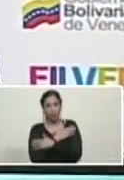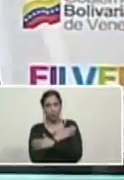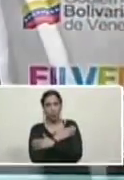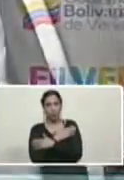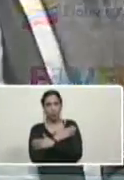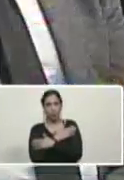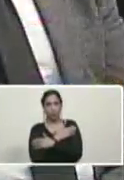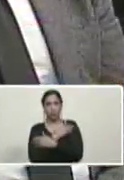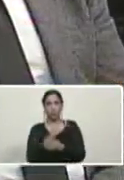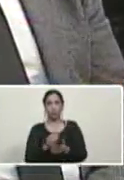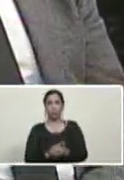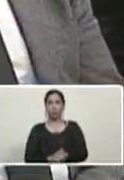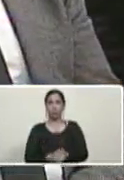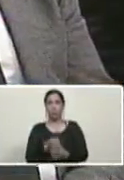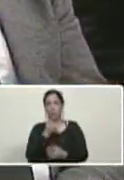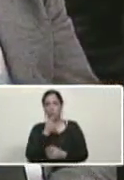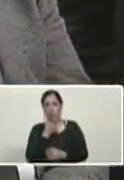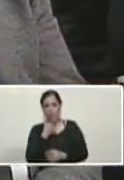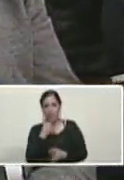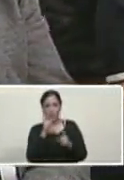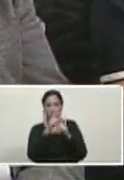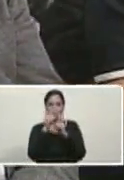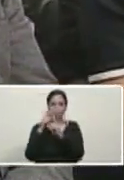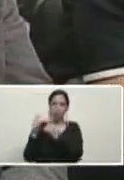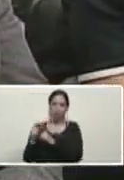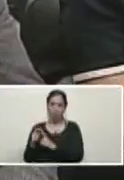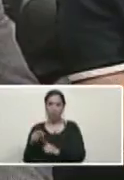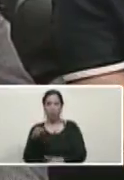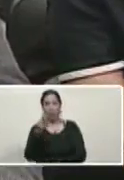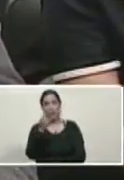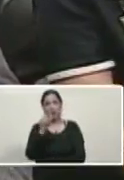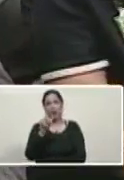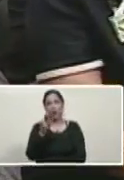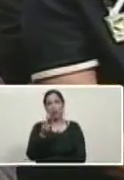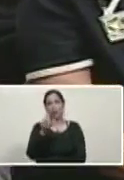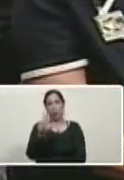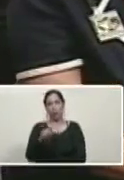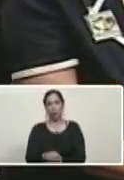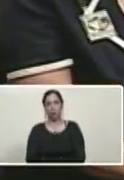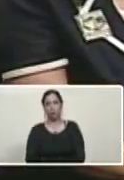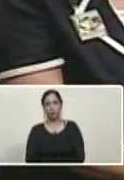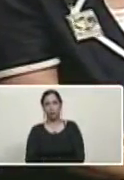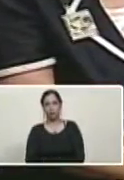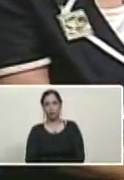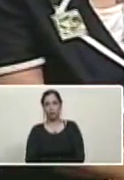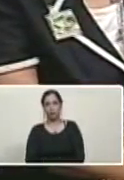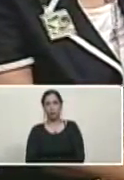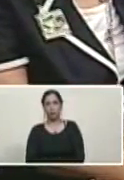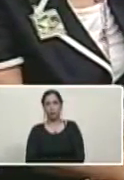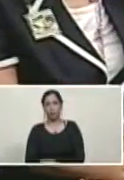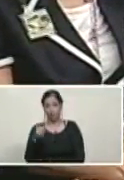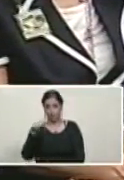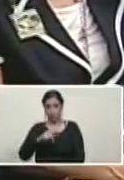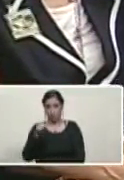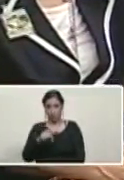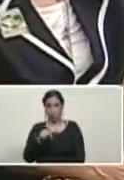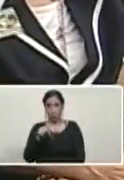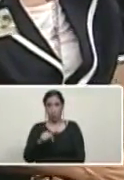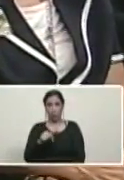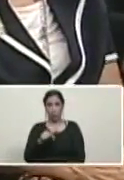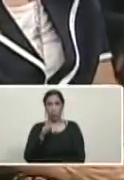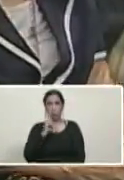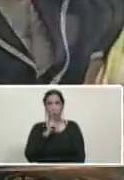las bonitas palabras de Raúl Casal, Me enteré el día de hoy que Raúl Casal se